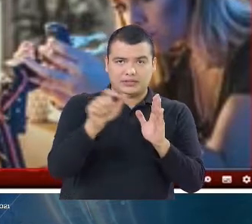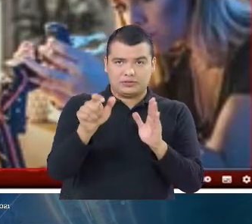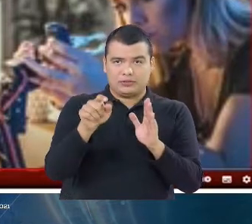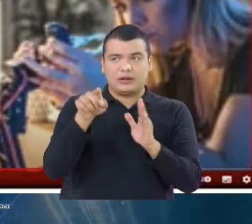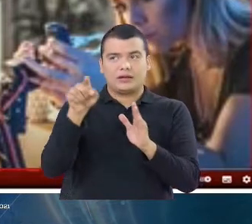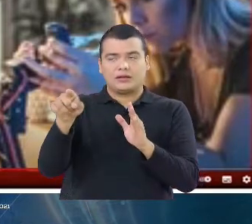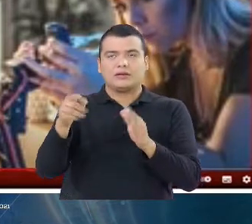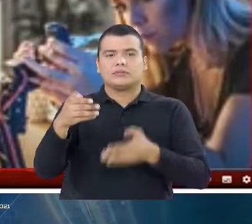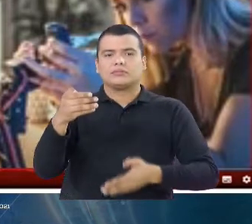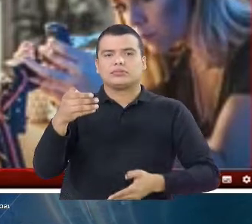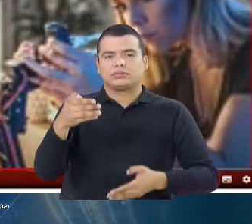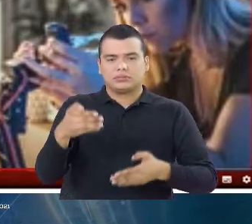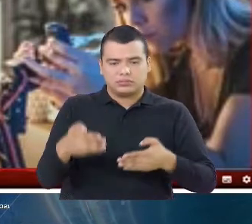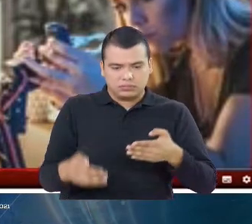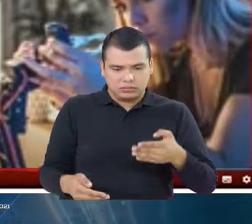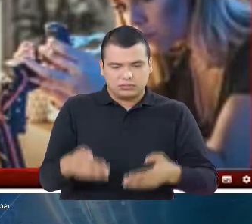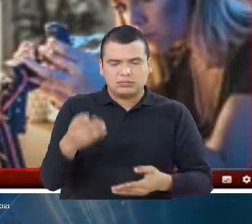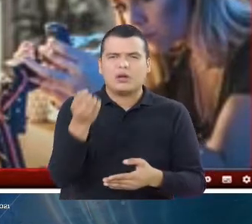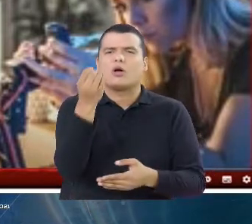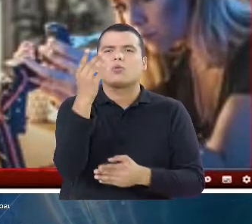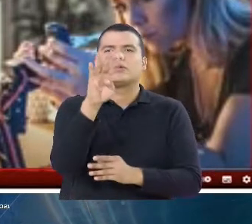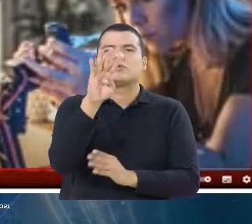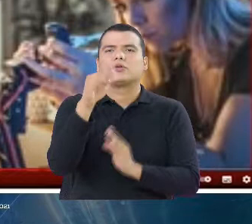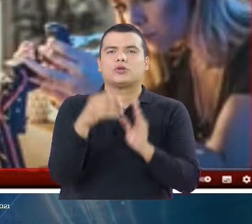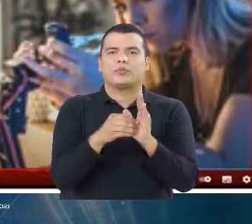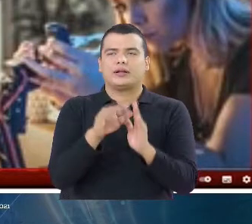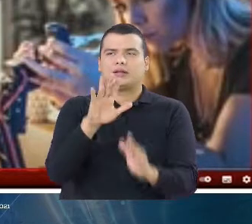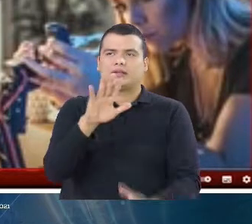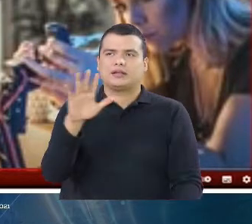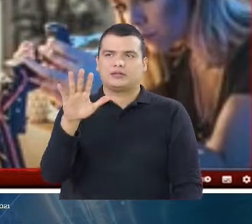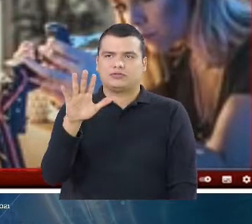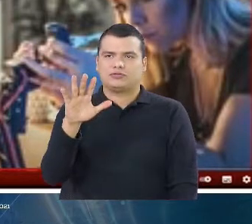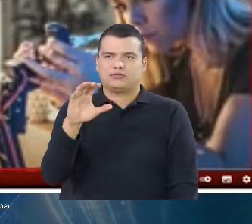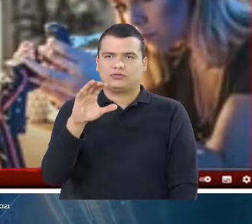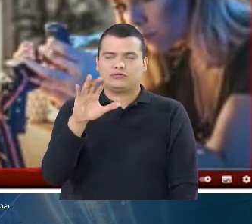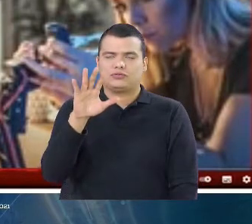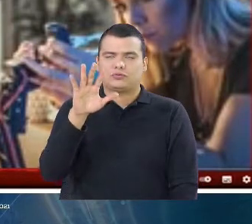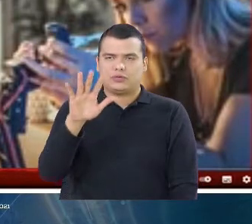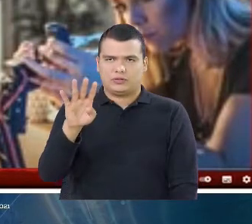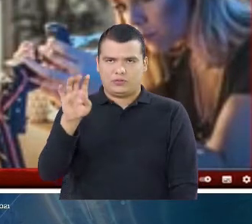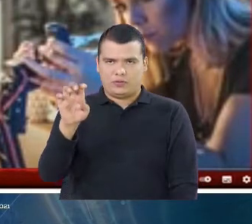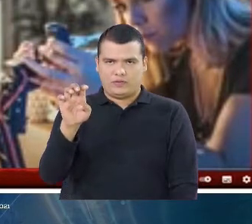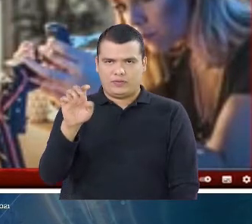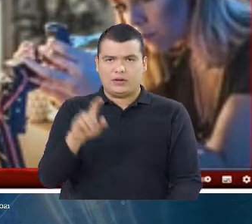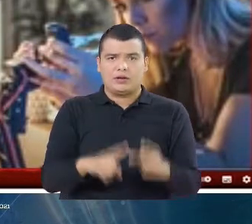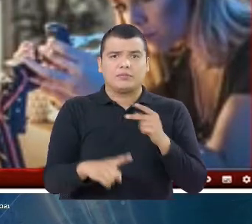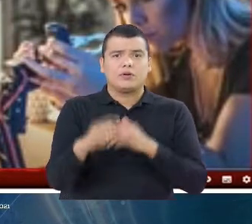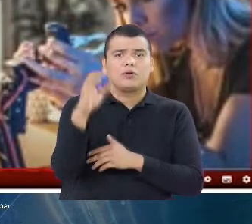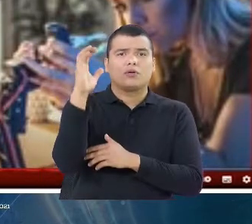robots por cada 10.000 operarios, mientras que Colombia apenas está en